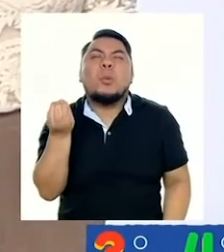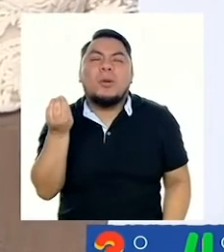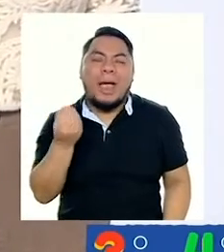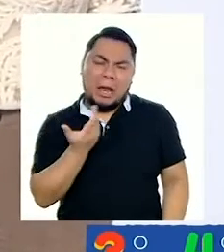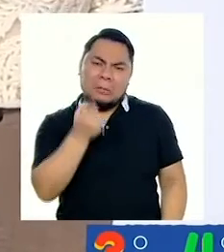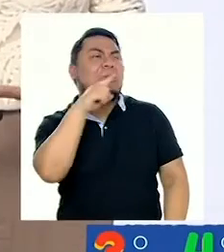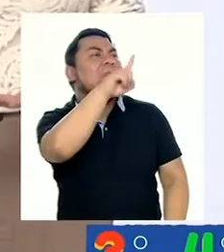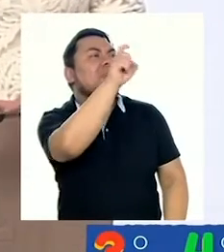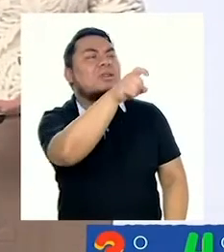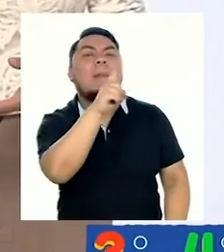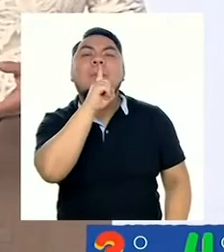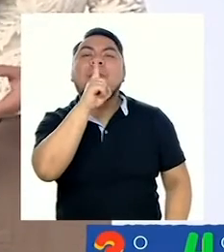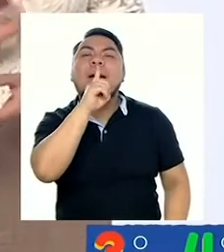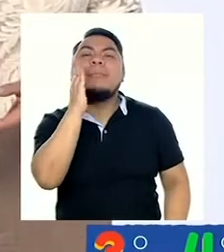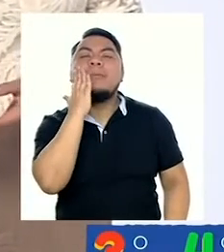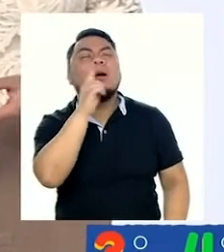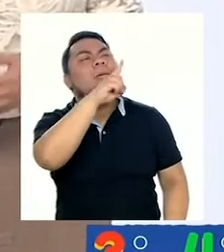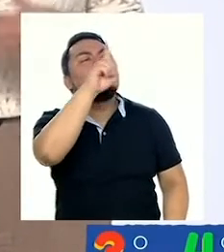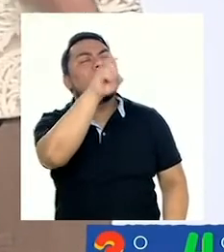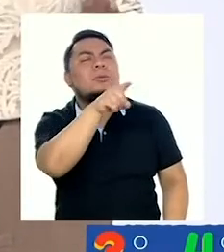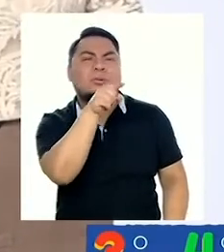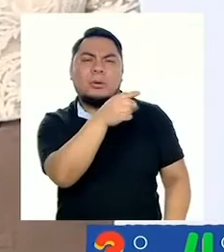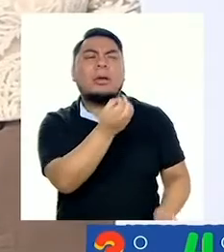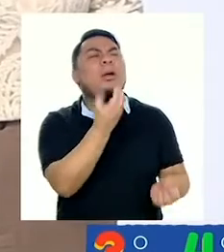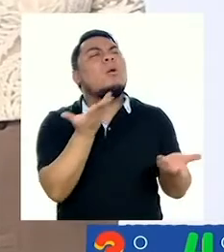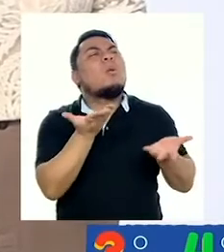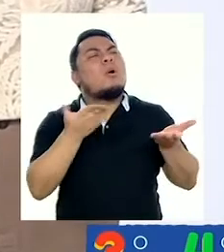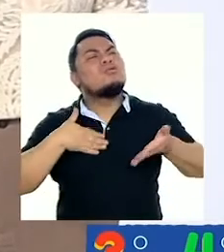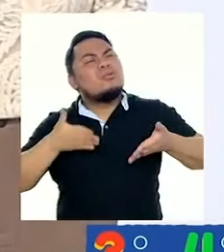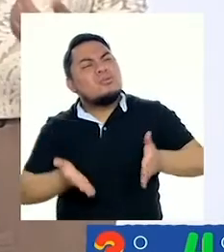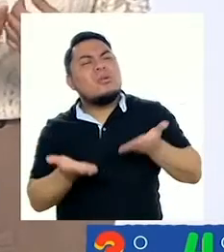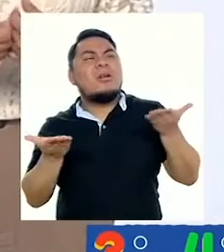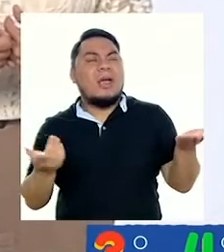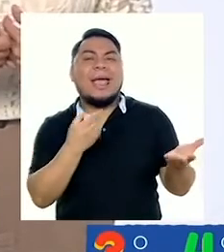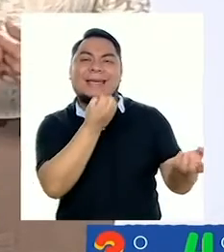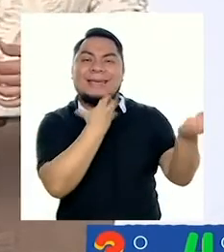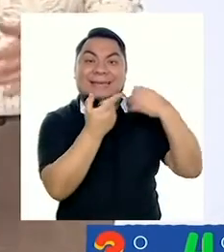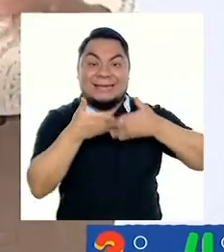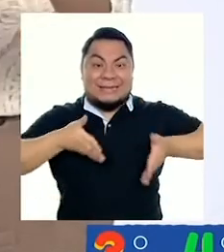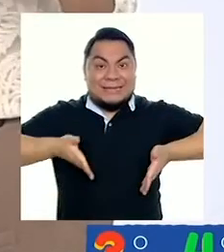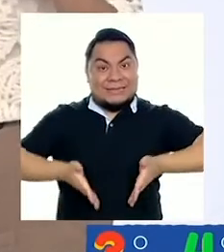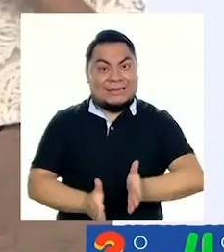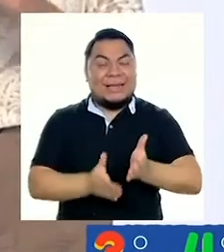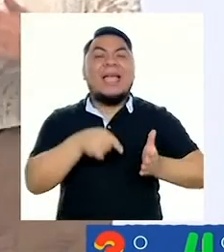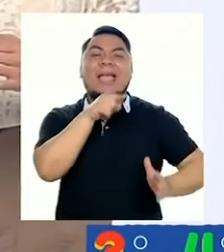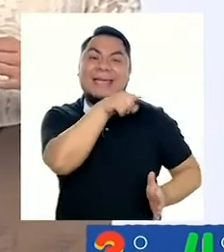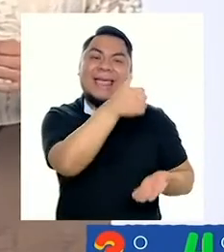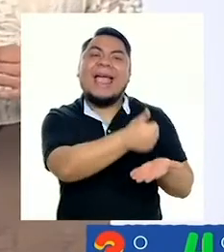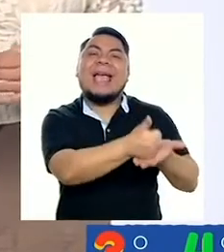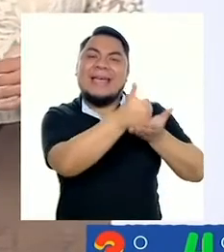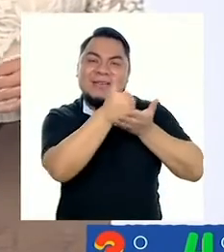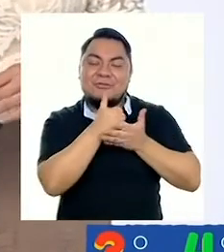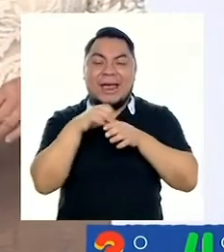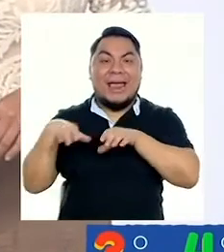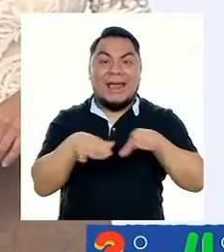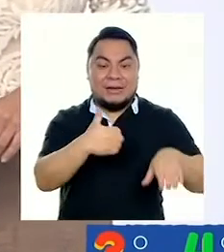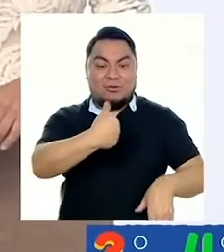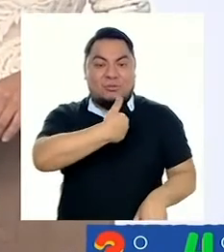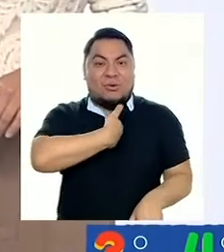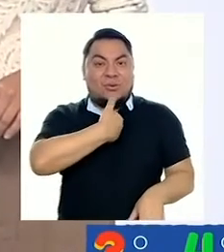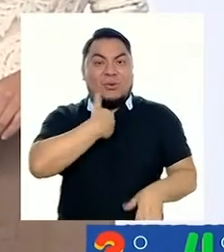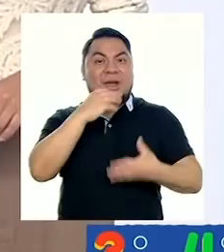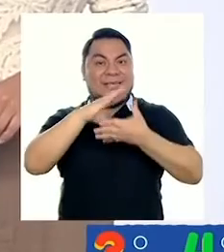podemos preguntar a nuestros. Ellos nos pueden brindar algunos datos sobre nuestro nacimiento que nos ayudarán a elaborar